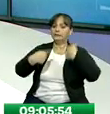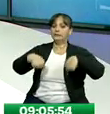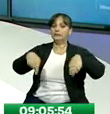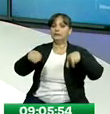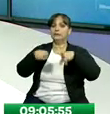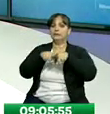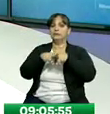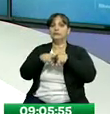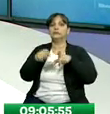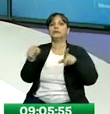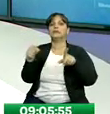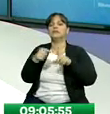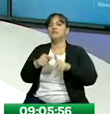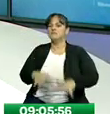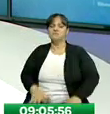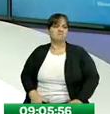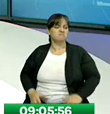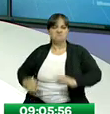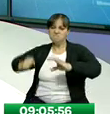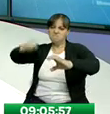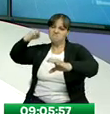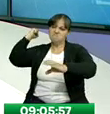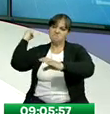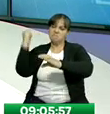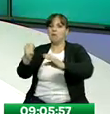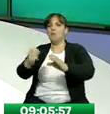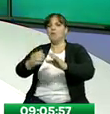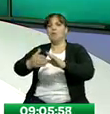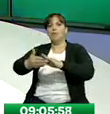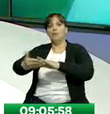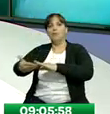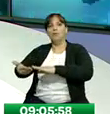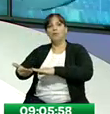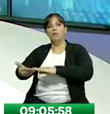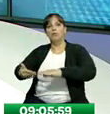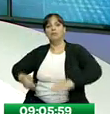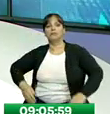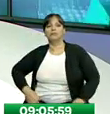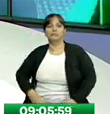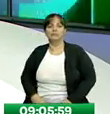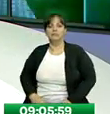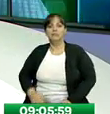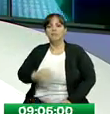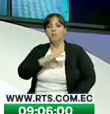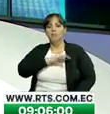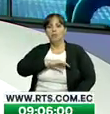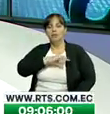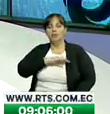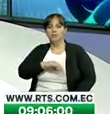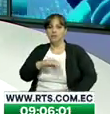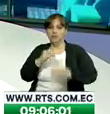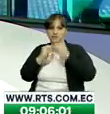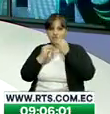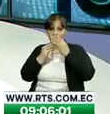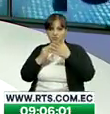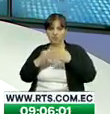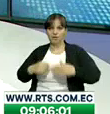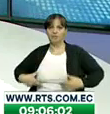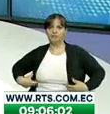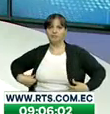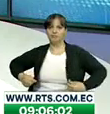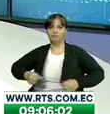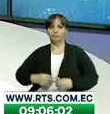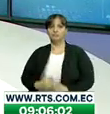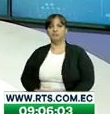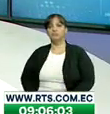envía a marianistas en el norte de quito según la policía se trataría de un supuesto caso de